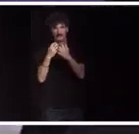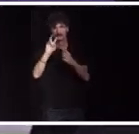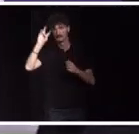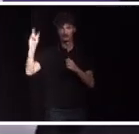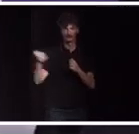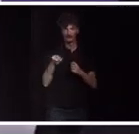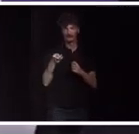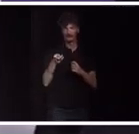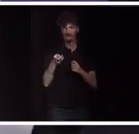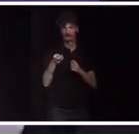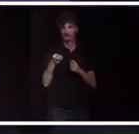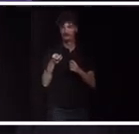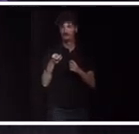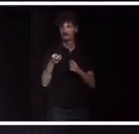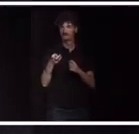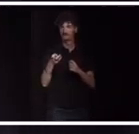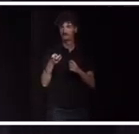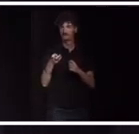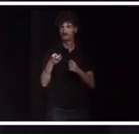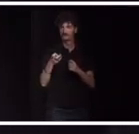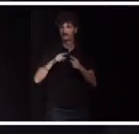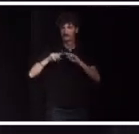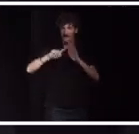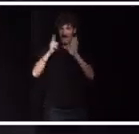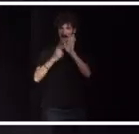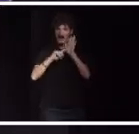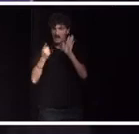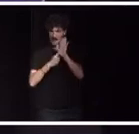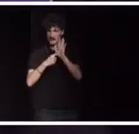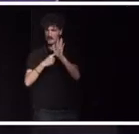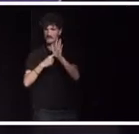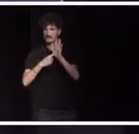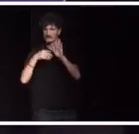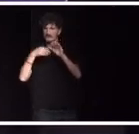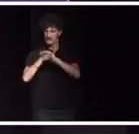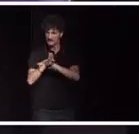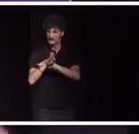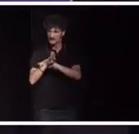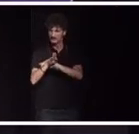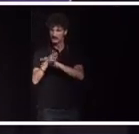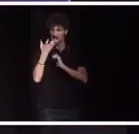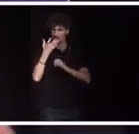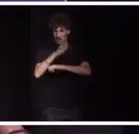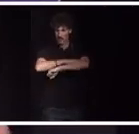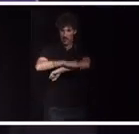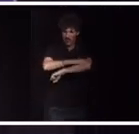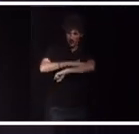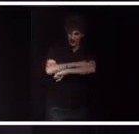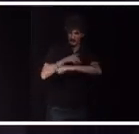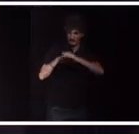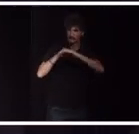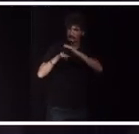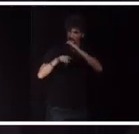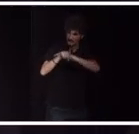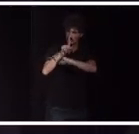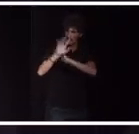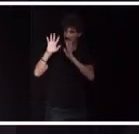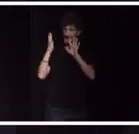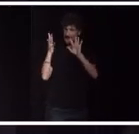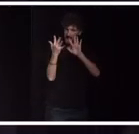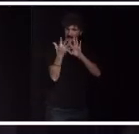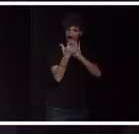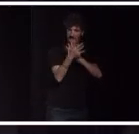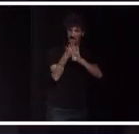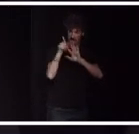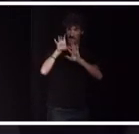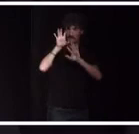poder también ejecutivo. Hemos estado en los gobiernos desarrollando cambios importantes para